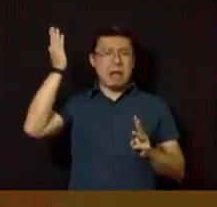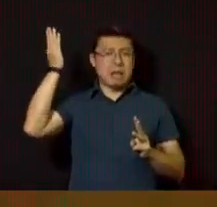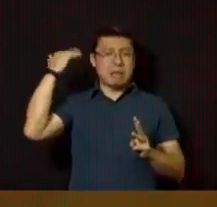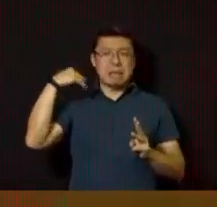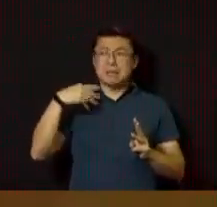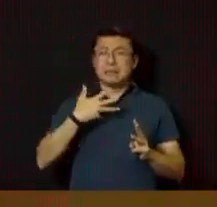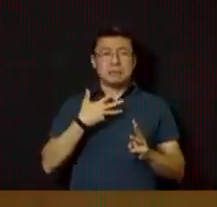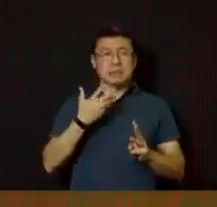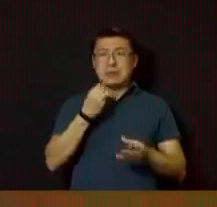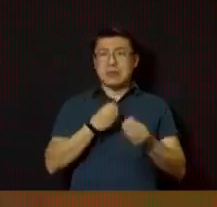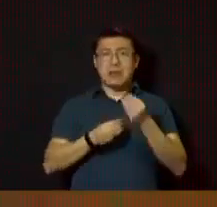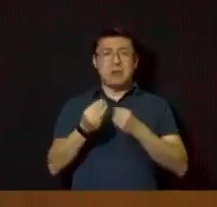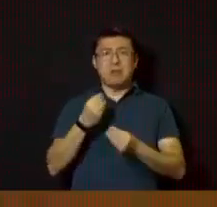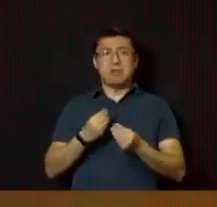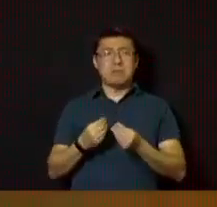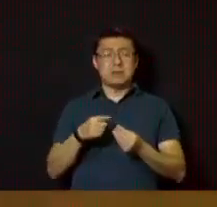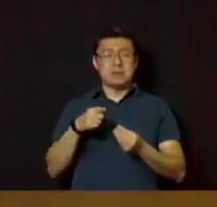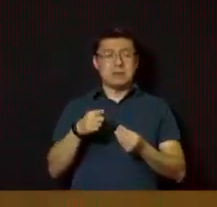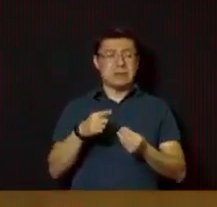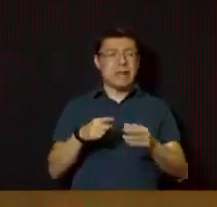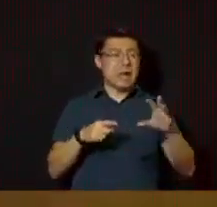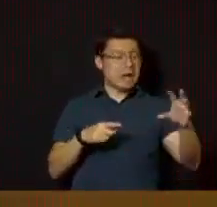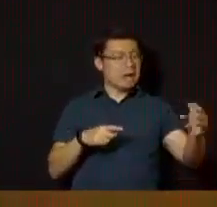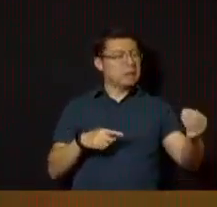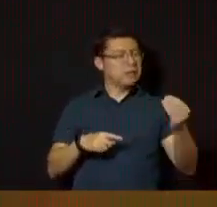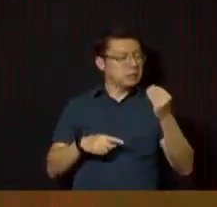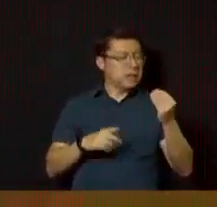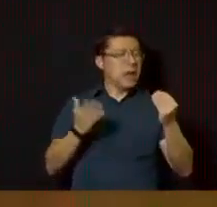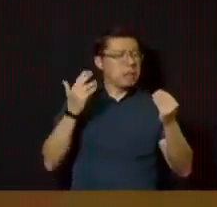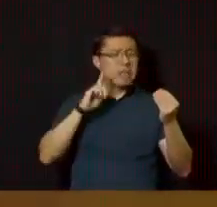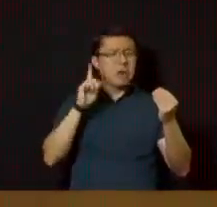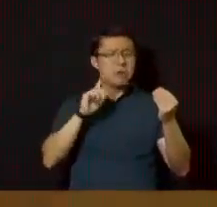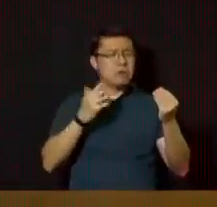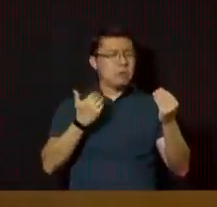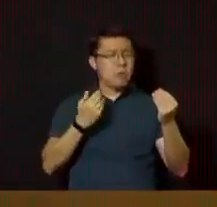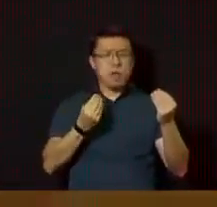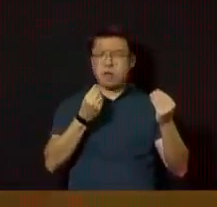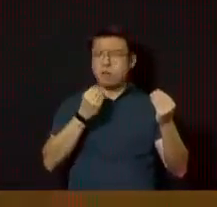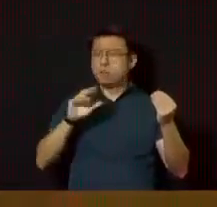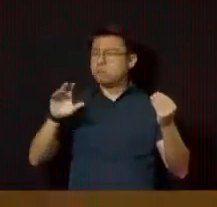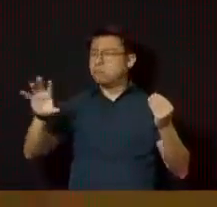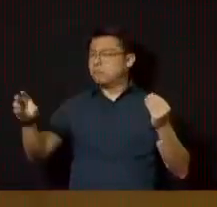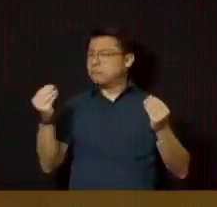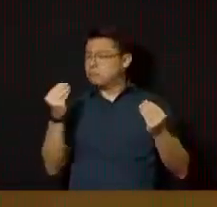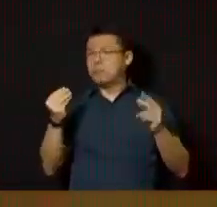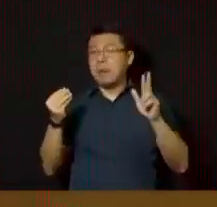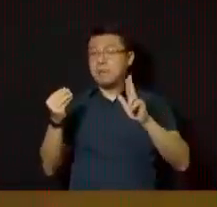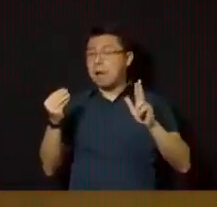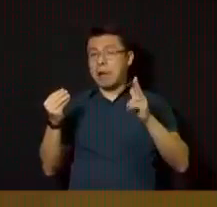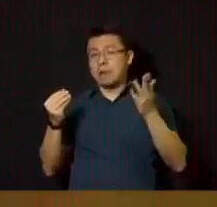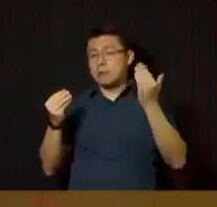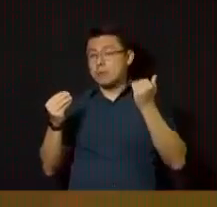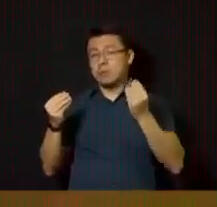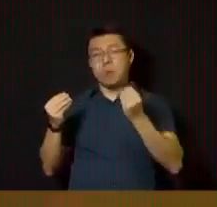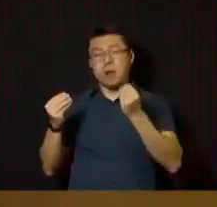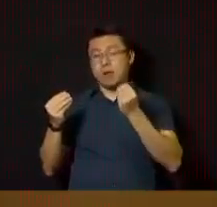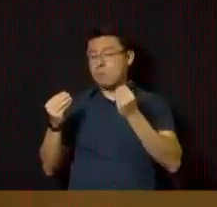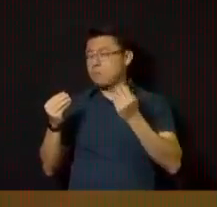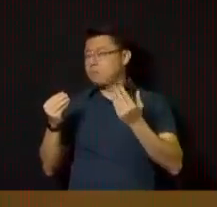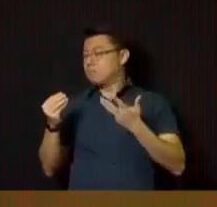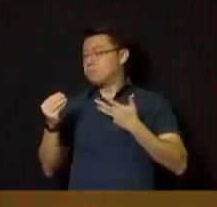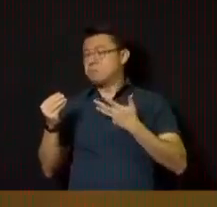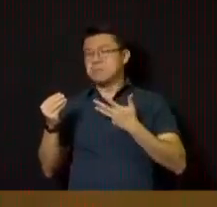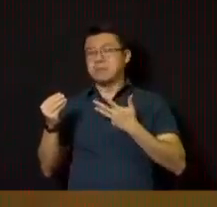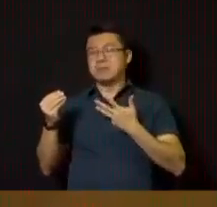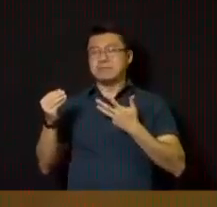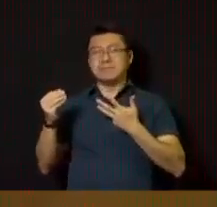decía, este es del lunes que no comí, del martes que no comí, de las fechas que no tuve en un principio cuando comencé en OmniLife y antes de